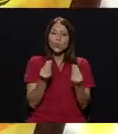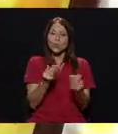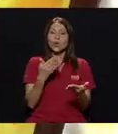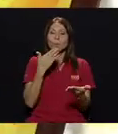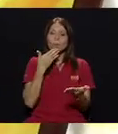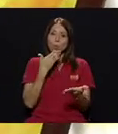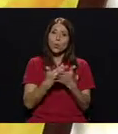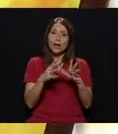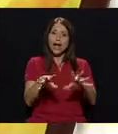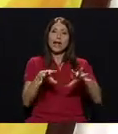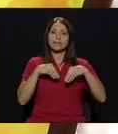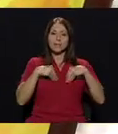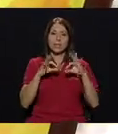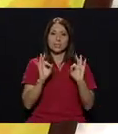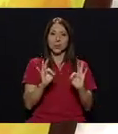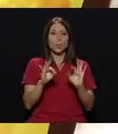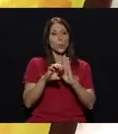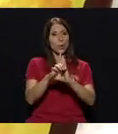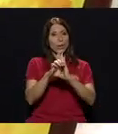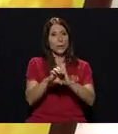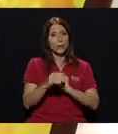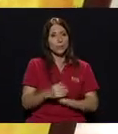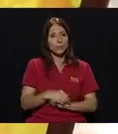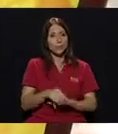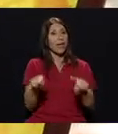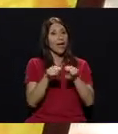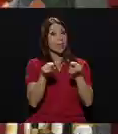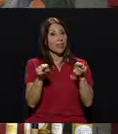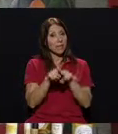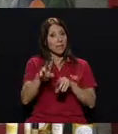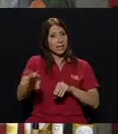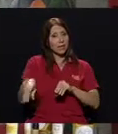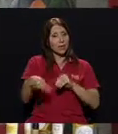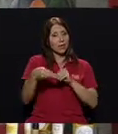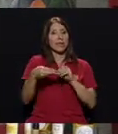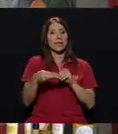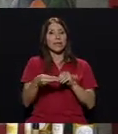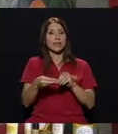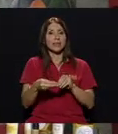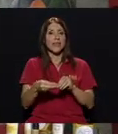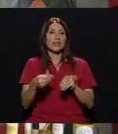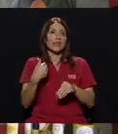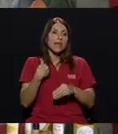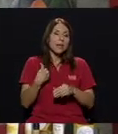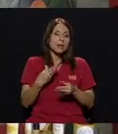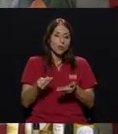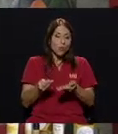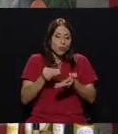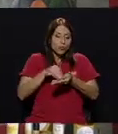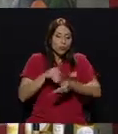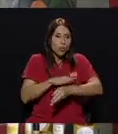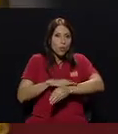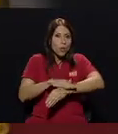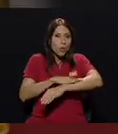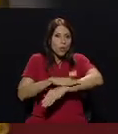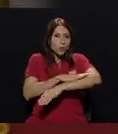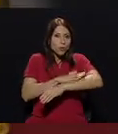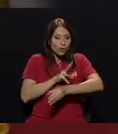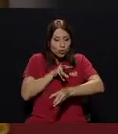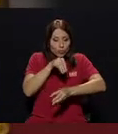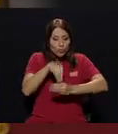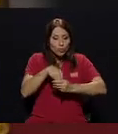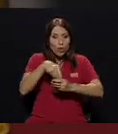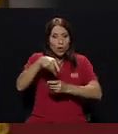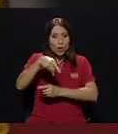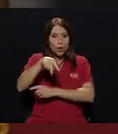al mercado con una muy buena aceptación. Por ejemplo, además, adicionalmente, también tenemos ungüentos con propóleo, que al